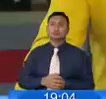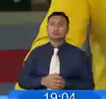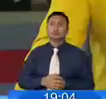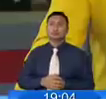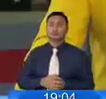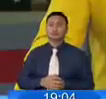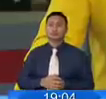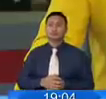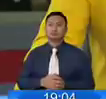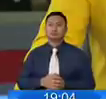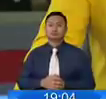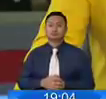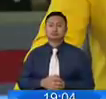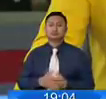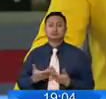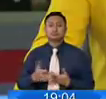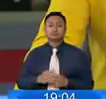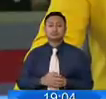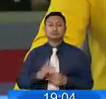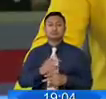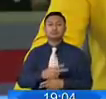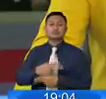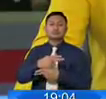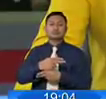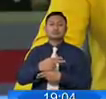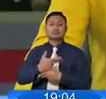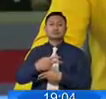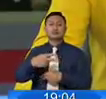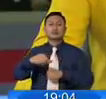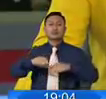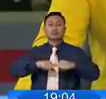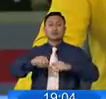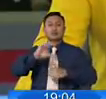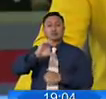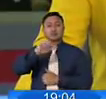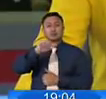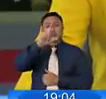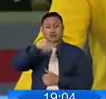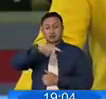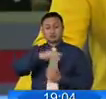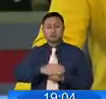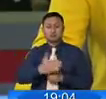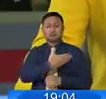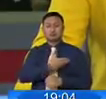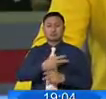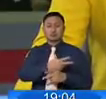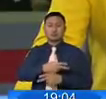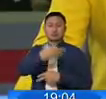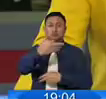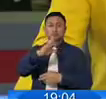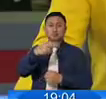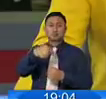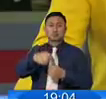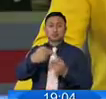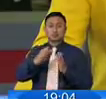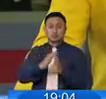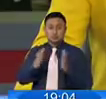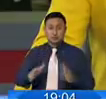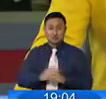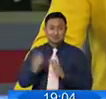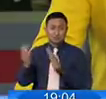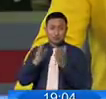Gallo. Mientras que el Consejo Administrativo de la Legislatura recibe al presidente del Consejo de Participación Ciudadana